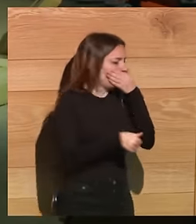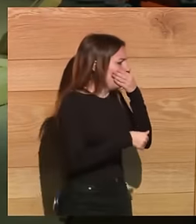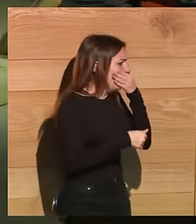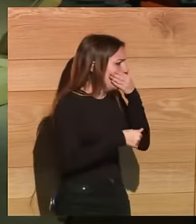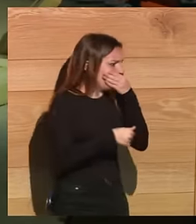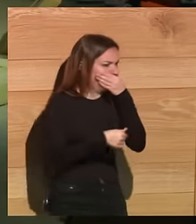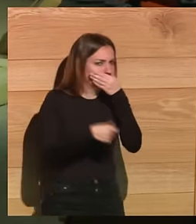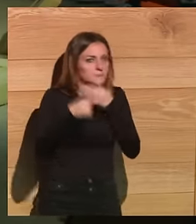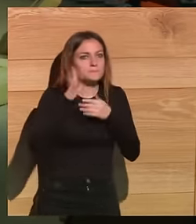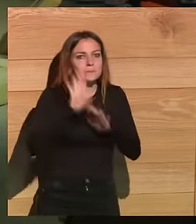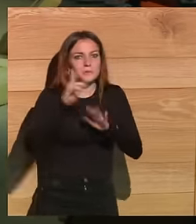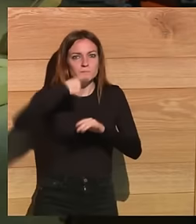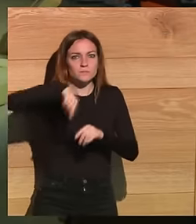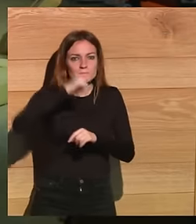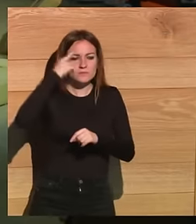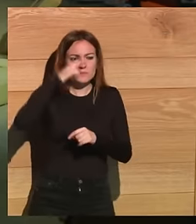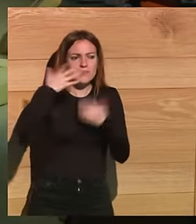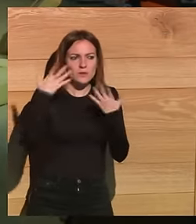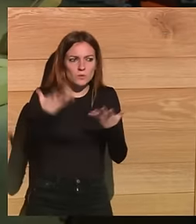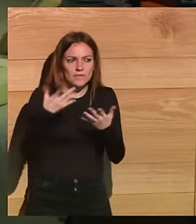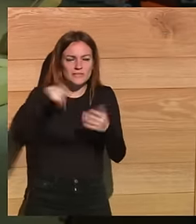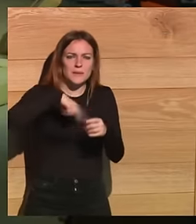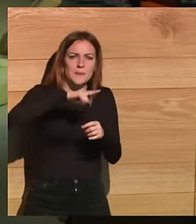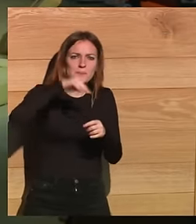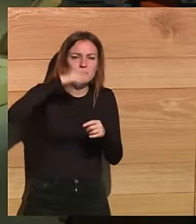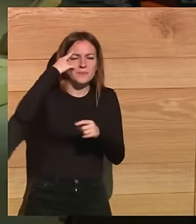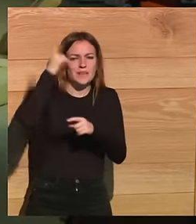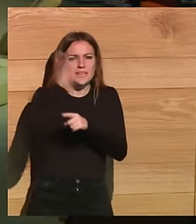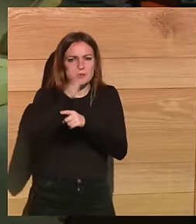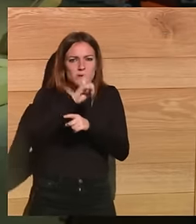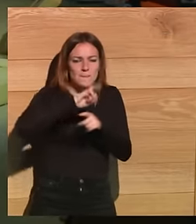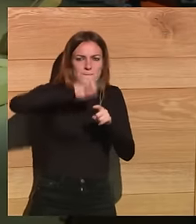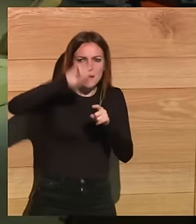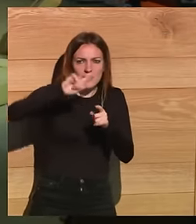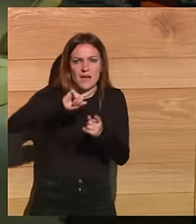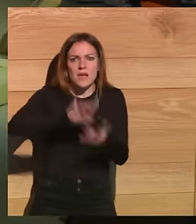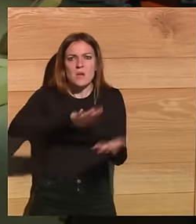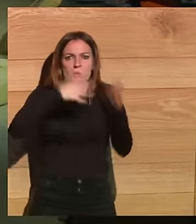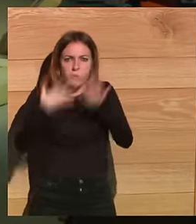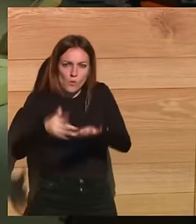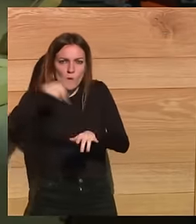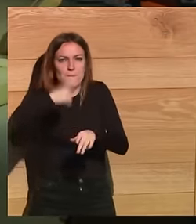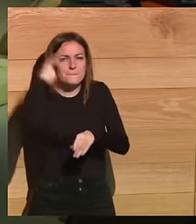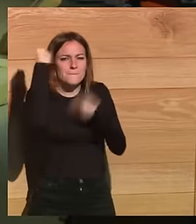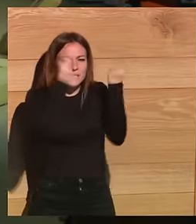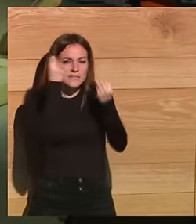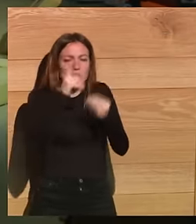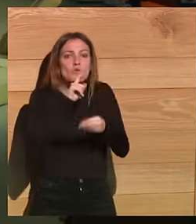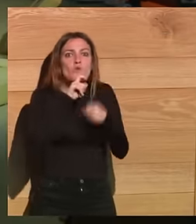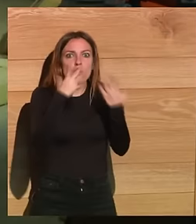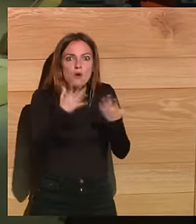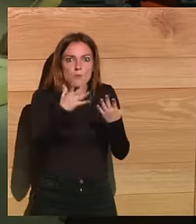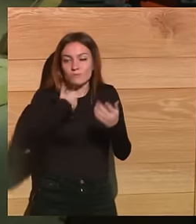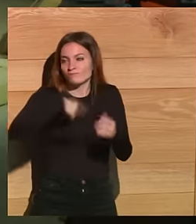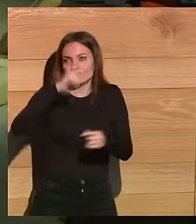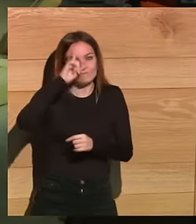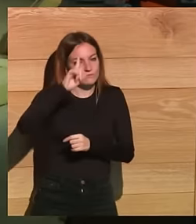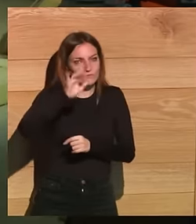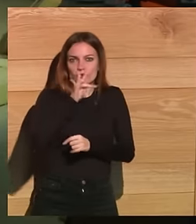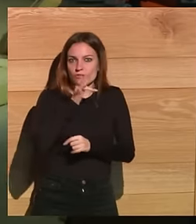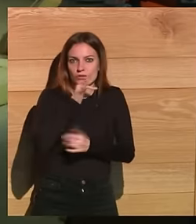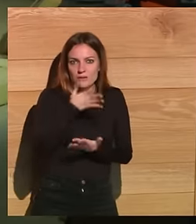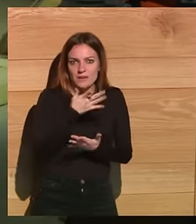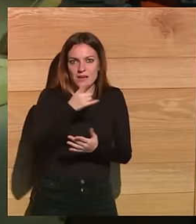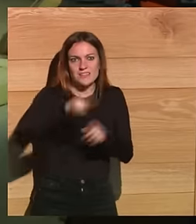sabemos es cómo pasamos de los picos de las neuronas al pensamiento. Esto es un salto demasiado grande y necesitamos